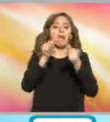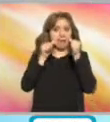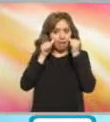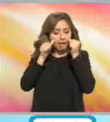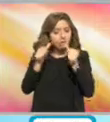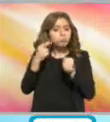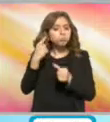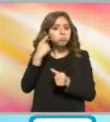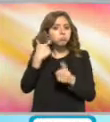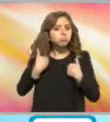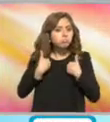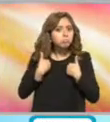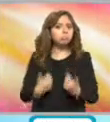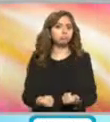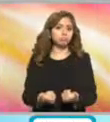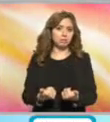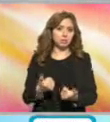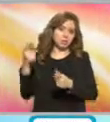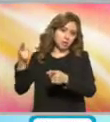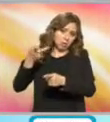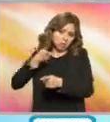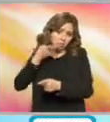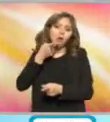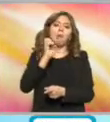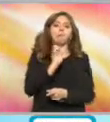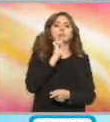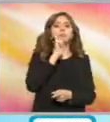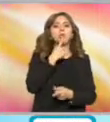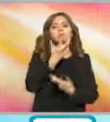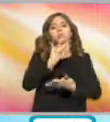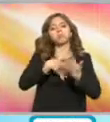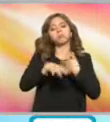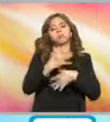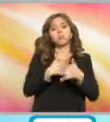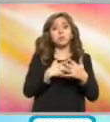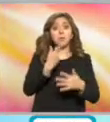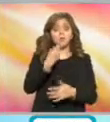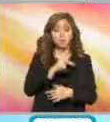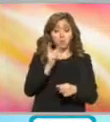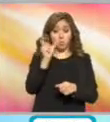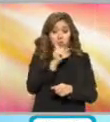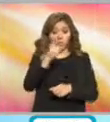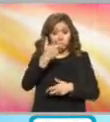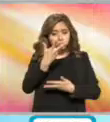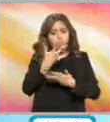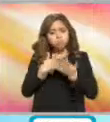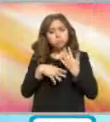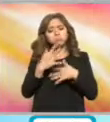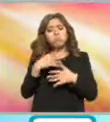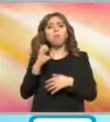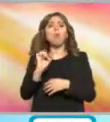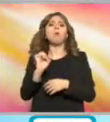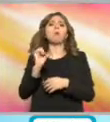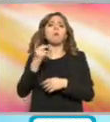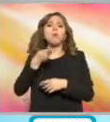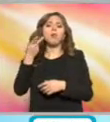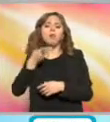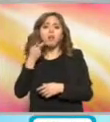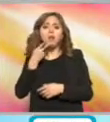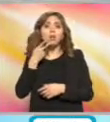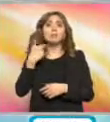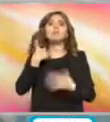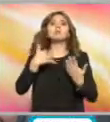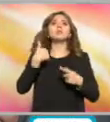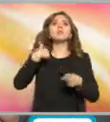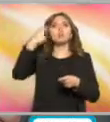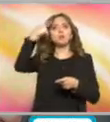verdad. Muchas veces los papás estamos en una conversación, pero mientras ya estás pensando de, ok, ahorita que terminemos tengo que ir al súper, tengo que ir a